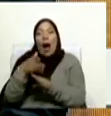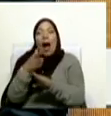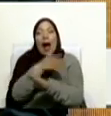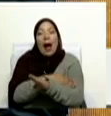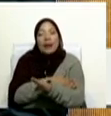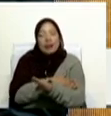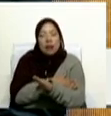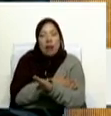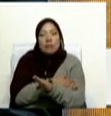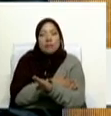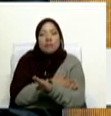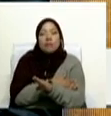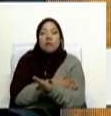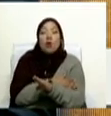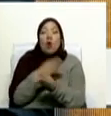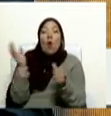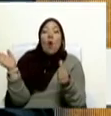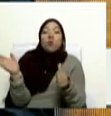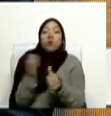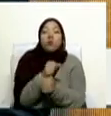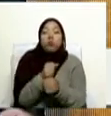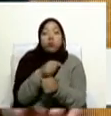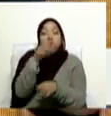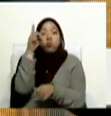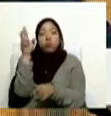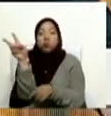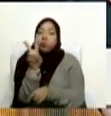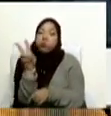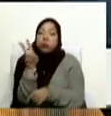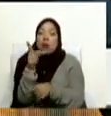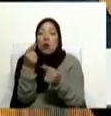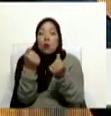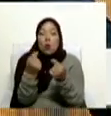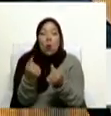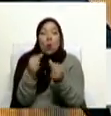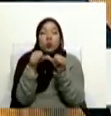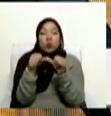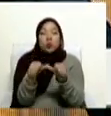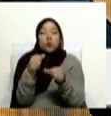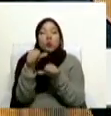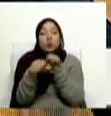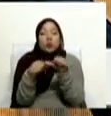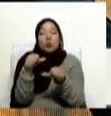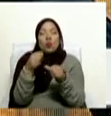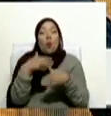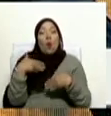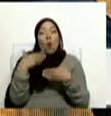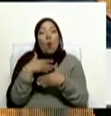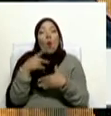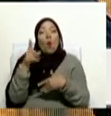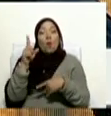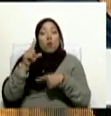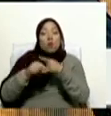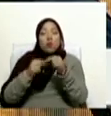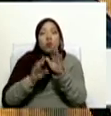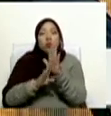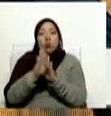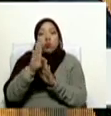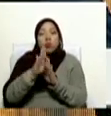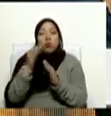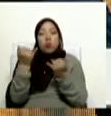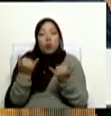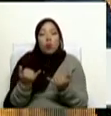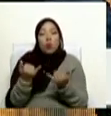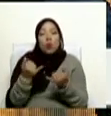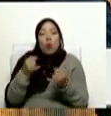1822 El asalto ahorró a la república recursos para seguir un sitio mucho más costoso y prolongado de haberse